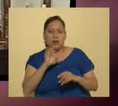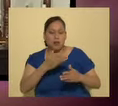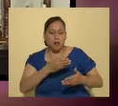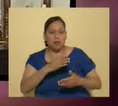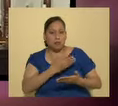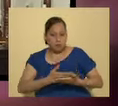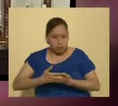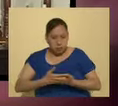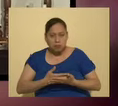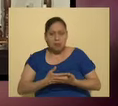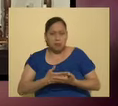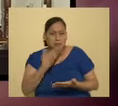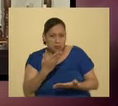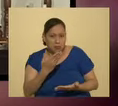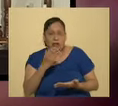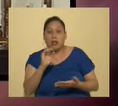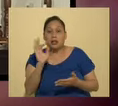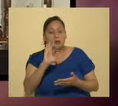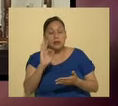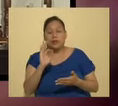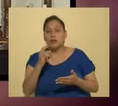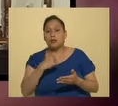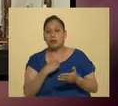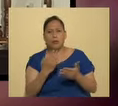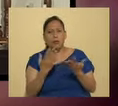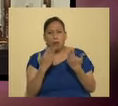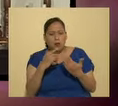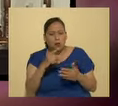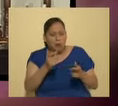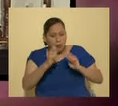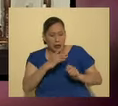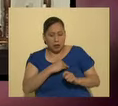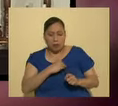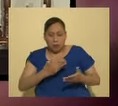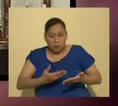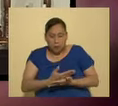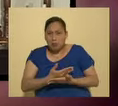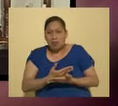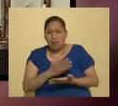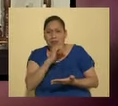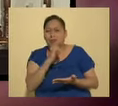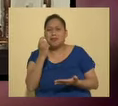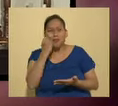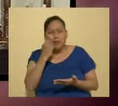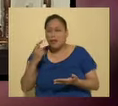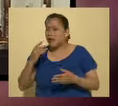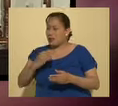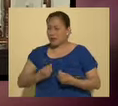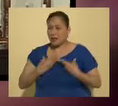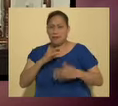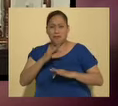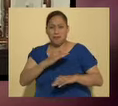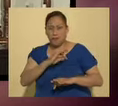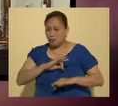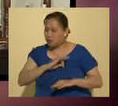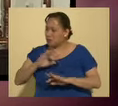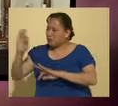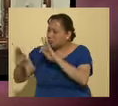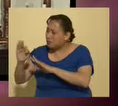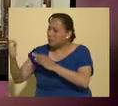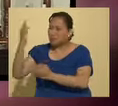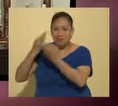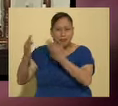maternidad. Y si al final, en la vida, no te fuera concedido este estado, vive en pareja, que es maravilloso compartir la